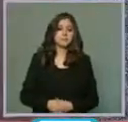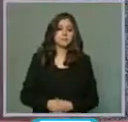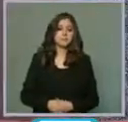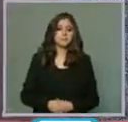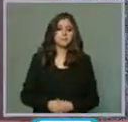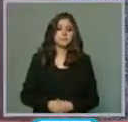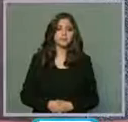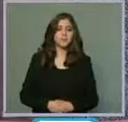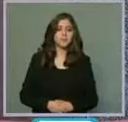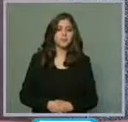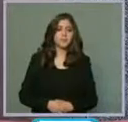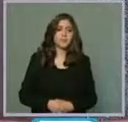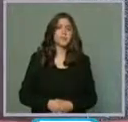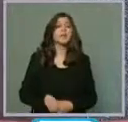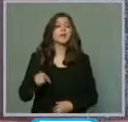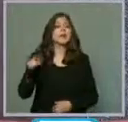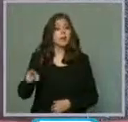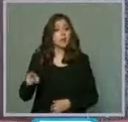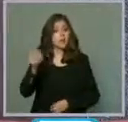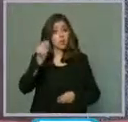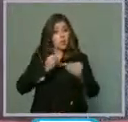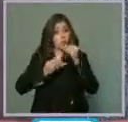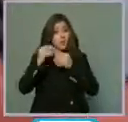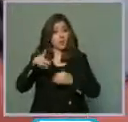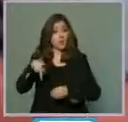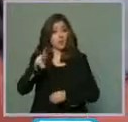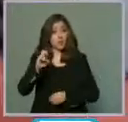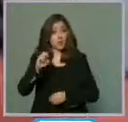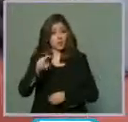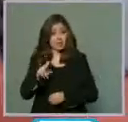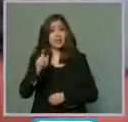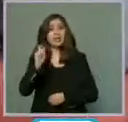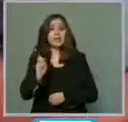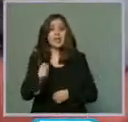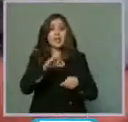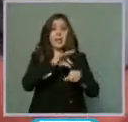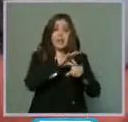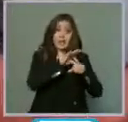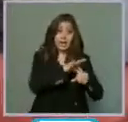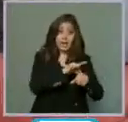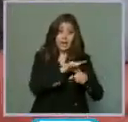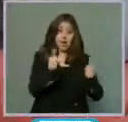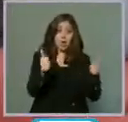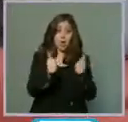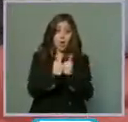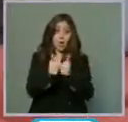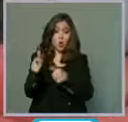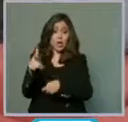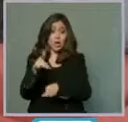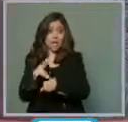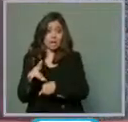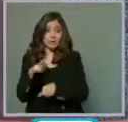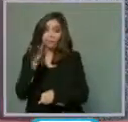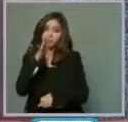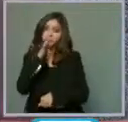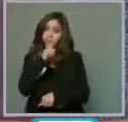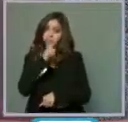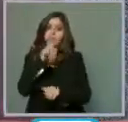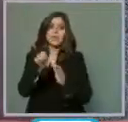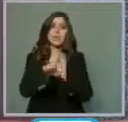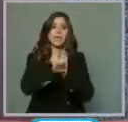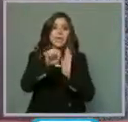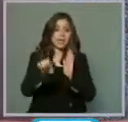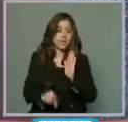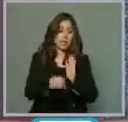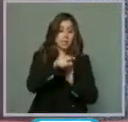son carnes con lácteos no se pueden combinar. Es decir, si nosotros tenemos utensilios para carne,